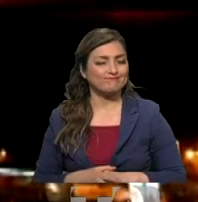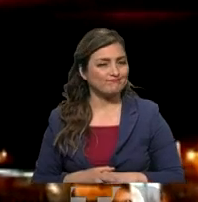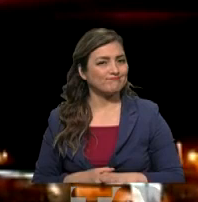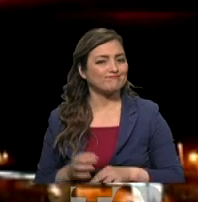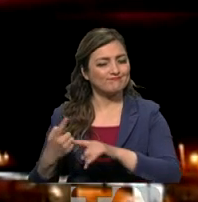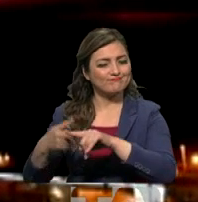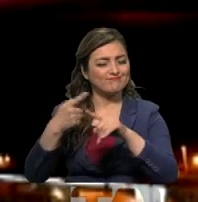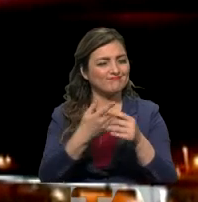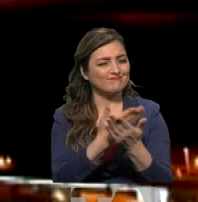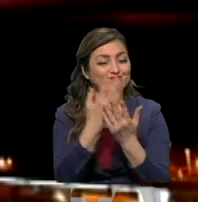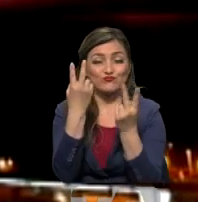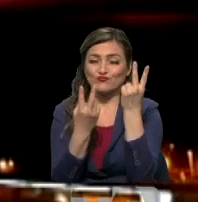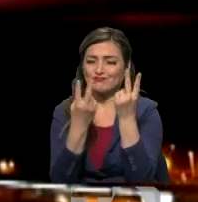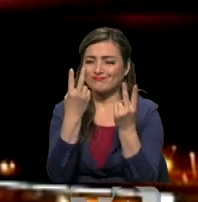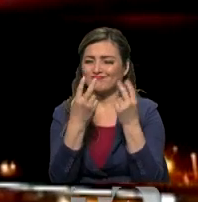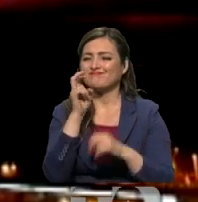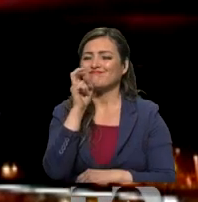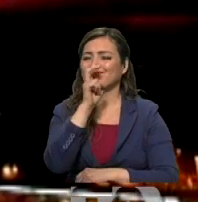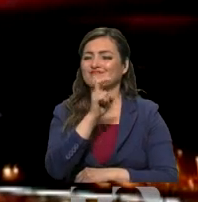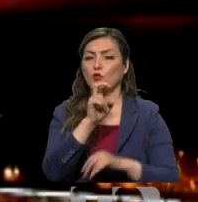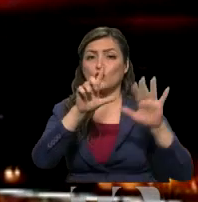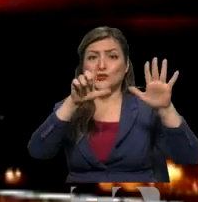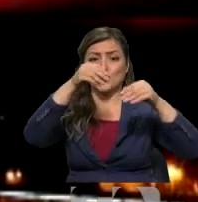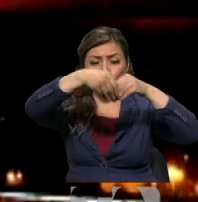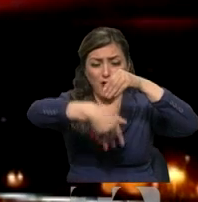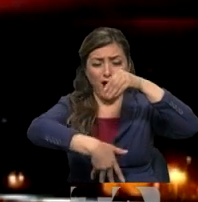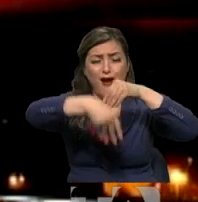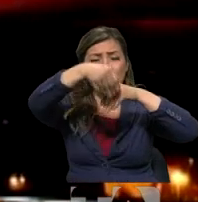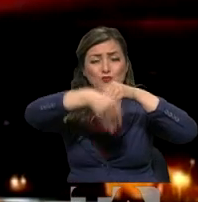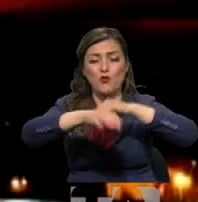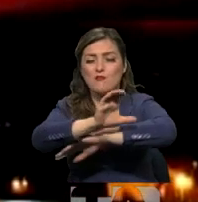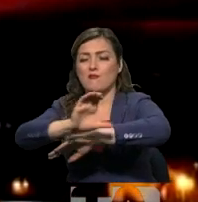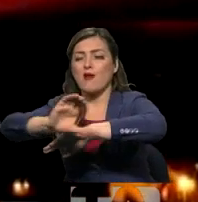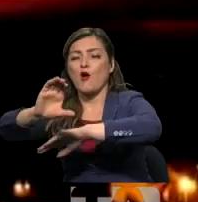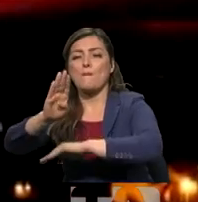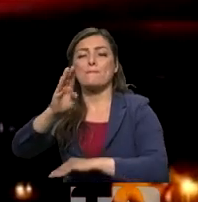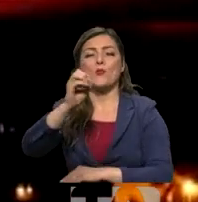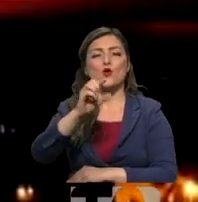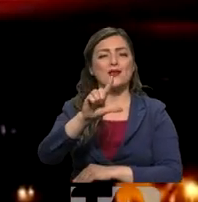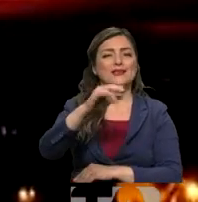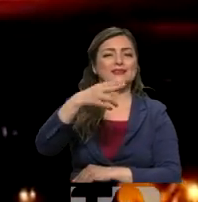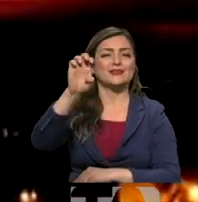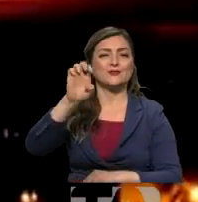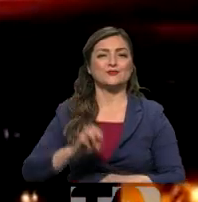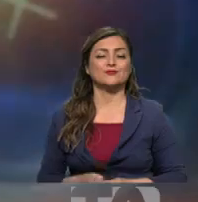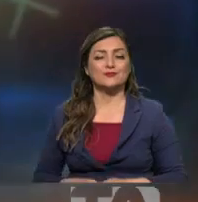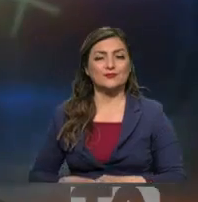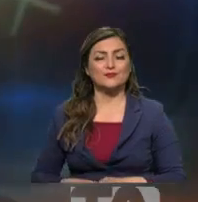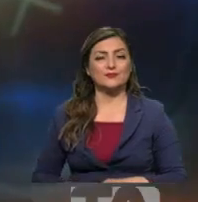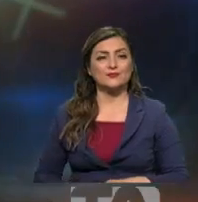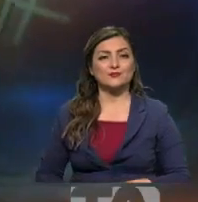una serie de opciones para visitar, como las 7 cascadas del Zapanal o el bosque primario del Boliche. Sebastián Piedra, 24